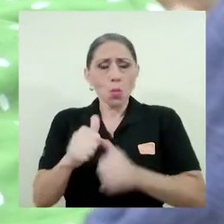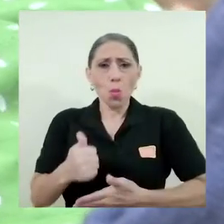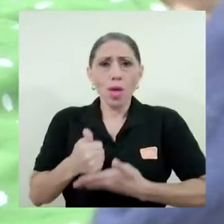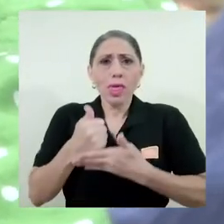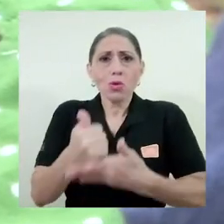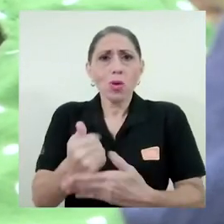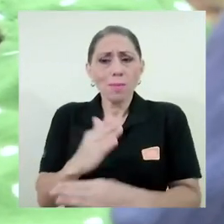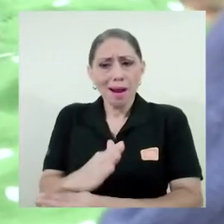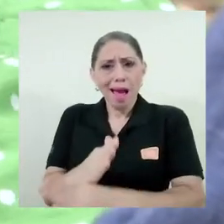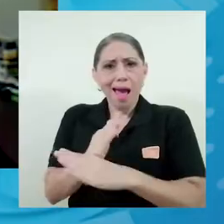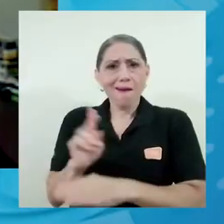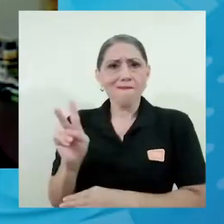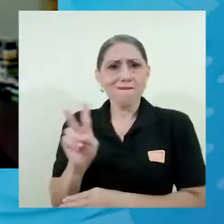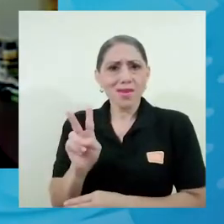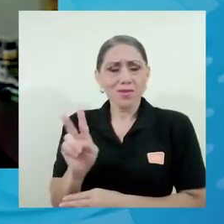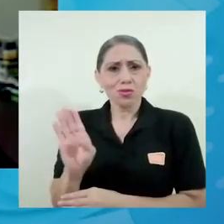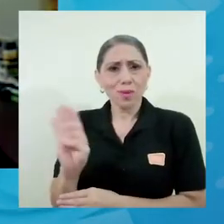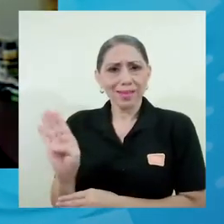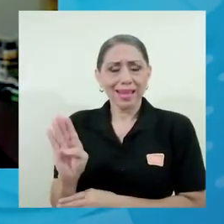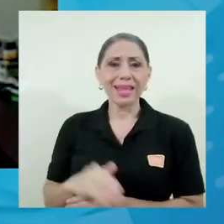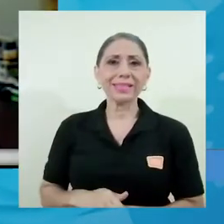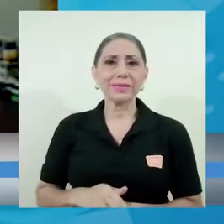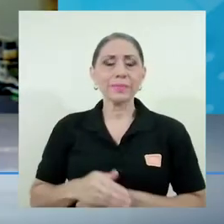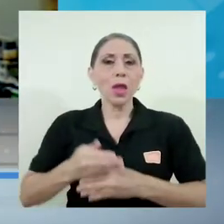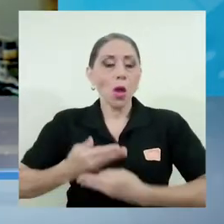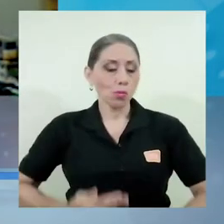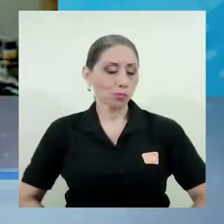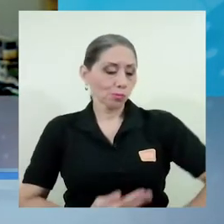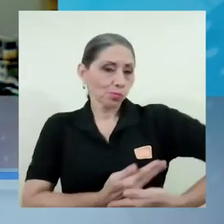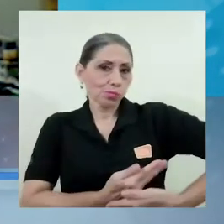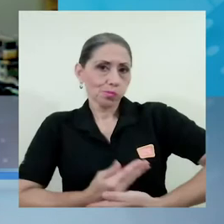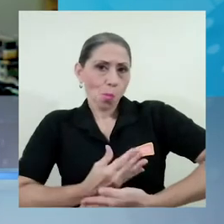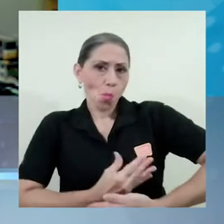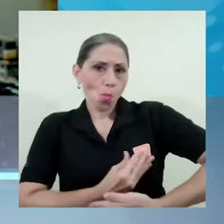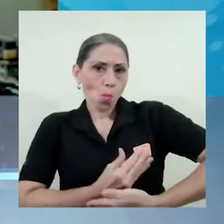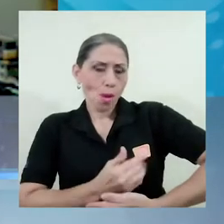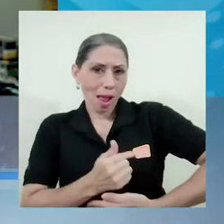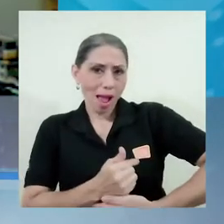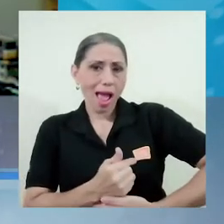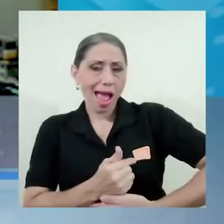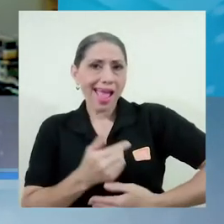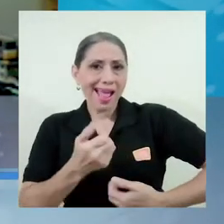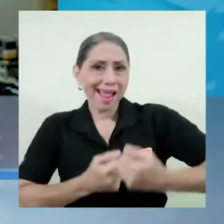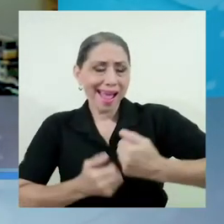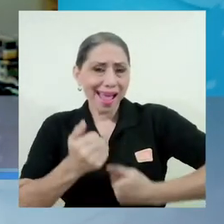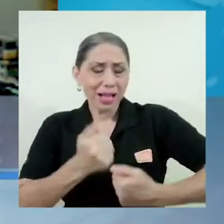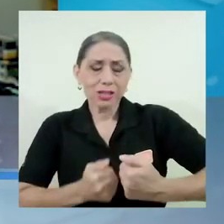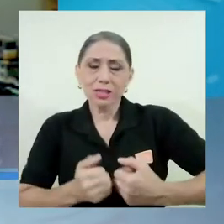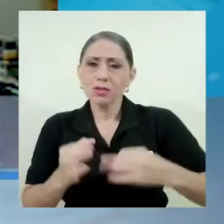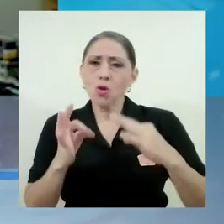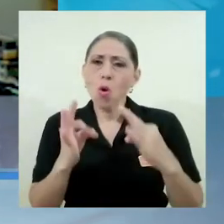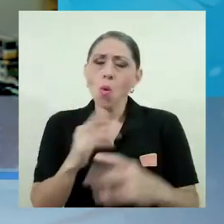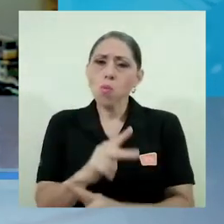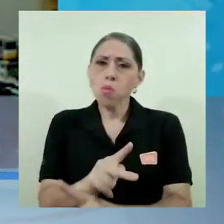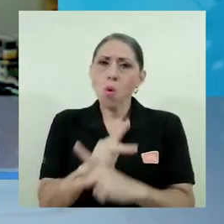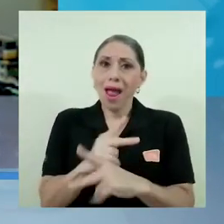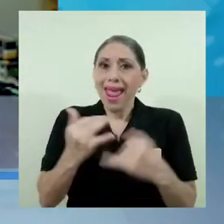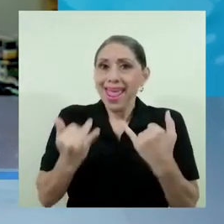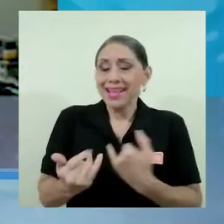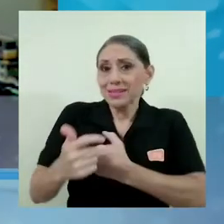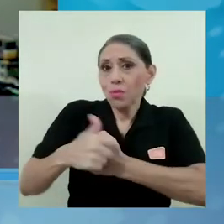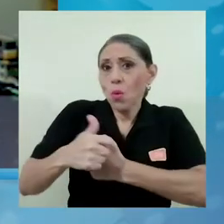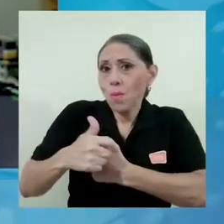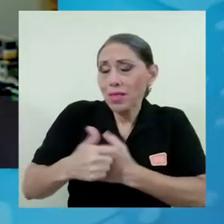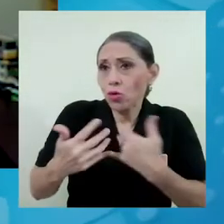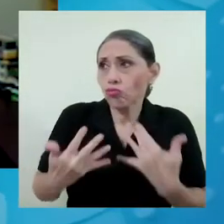virus y bacterias? La lactancia materna es un factor protector. En este momento histórico, es más